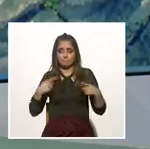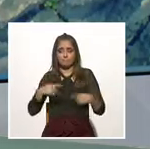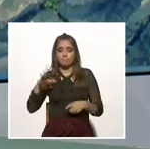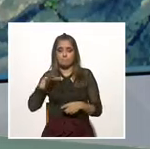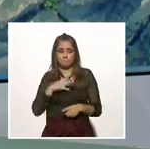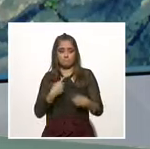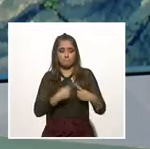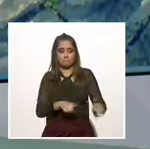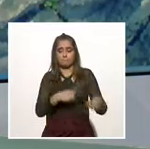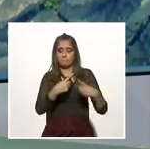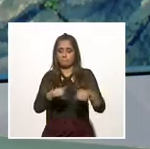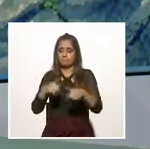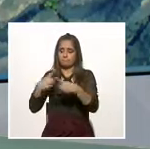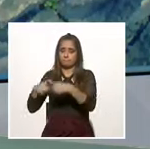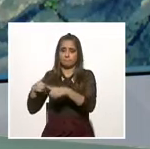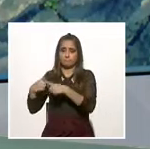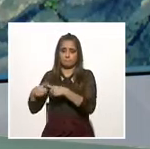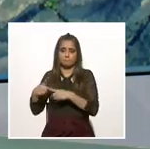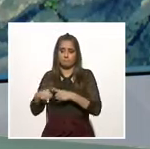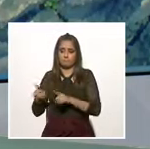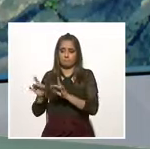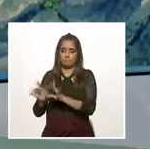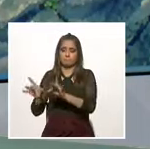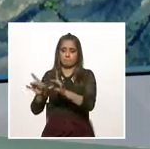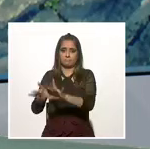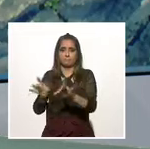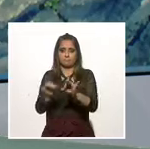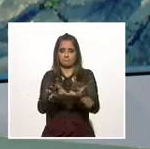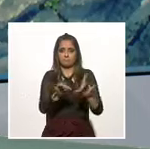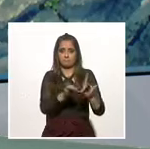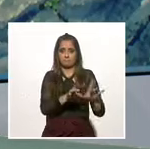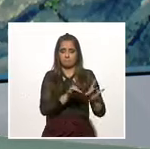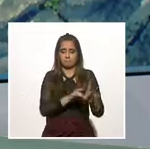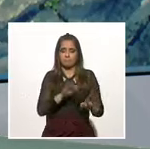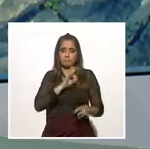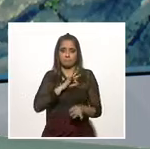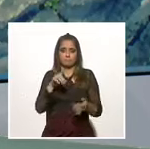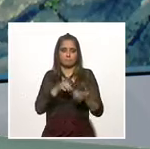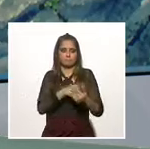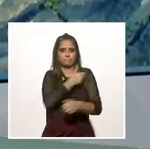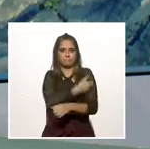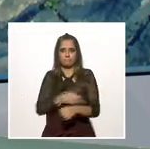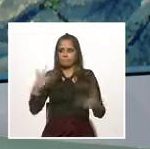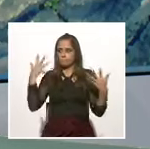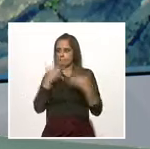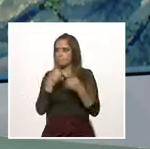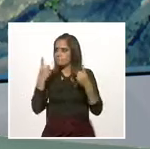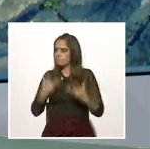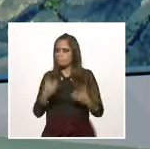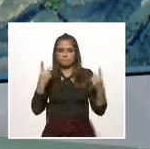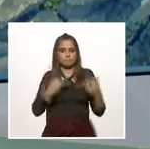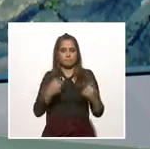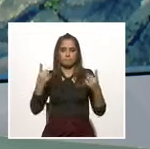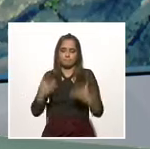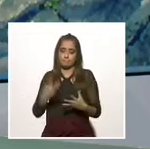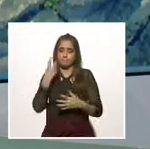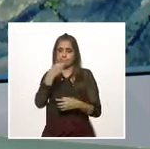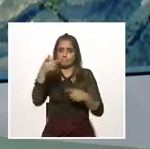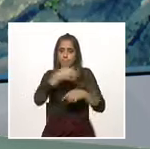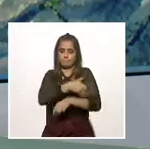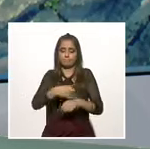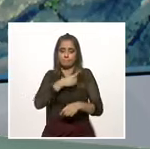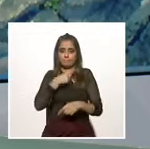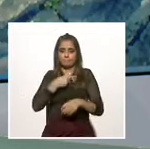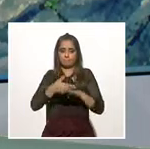diversidad de fenómenos que podrían generar algún impacto en nuestra familia. Si estamos hablando de la casa, si bien es